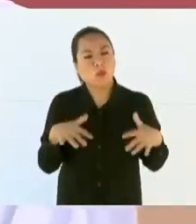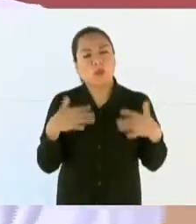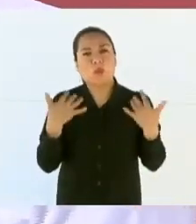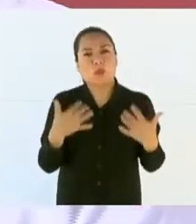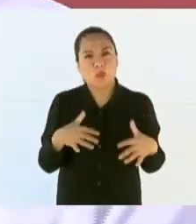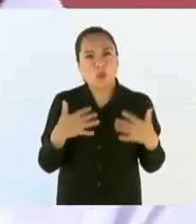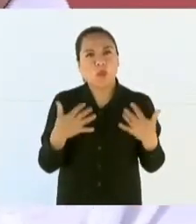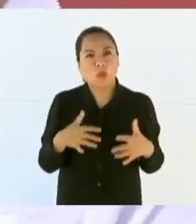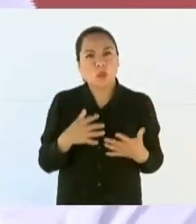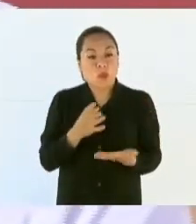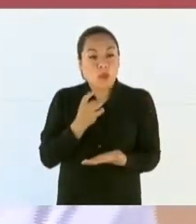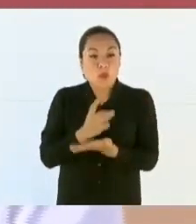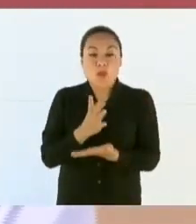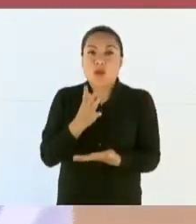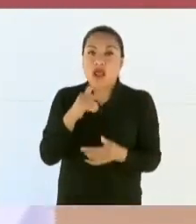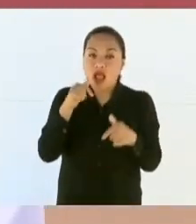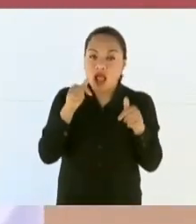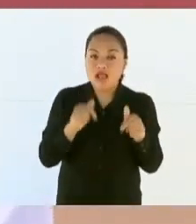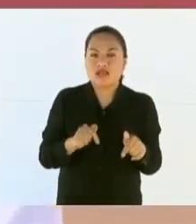como